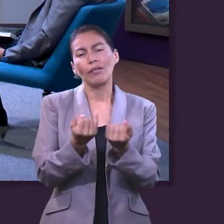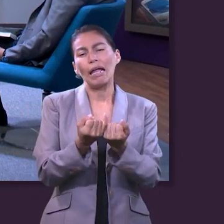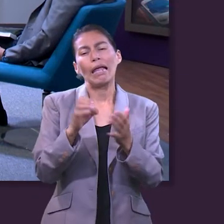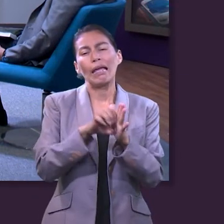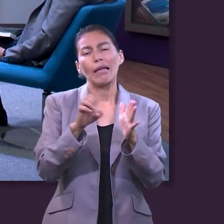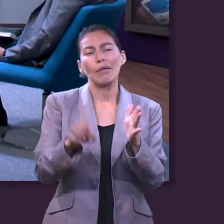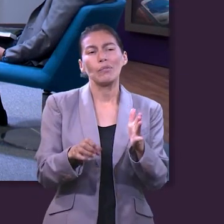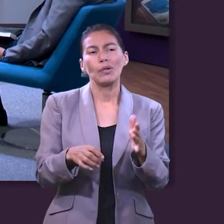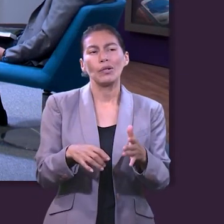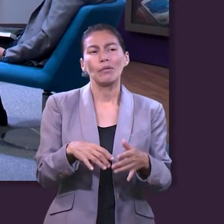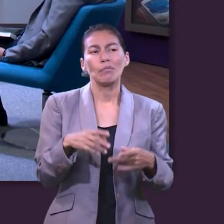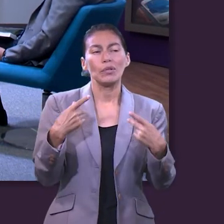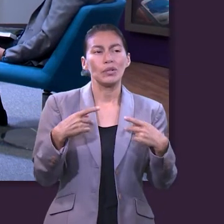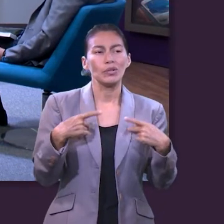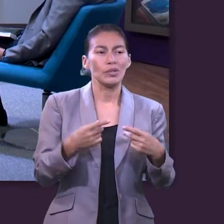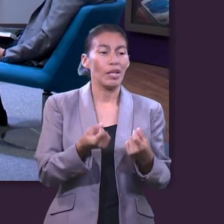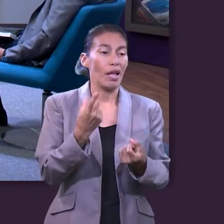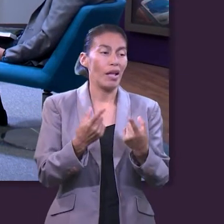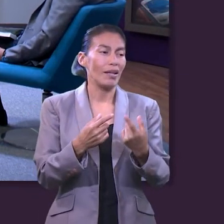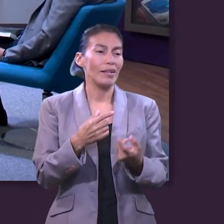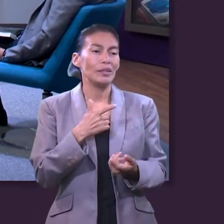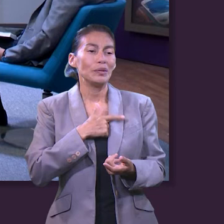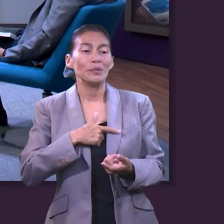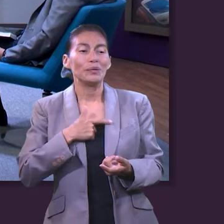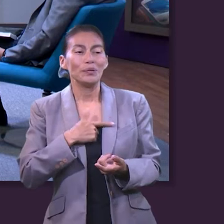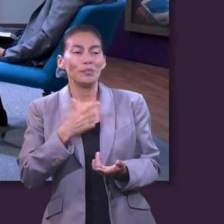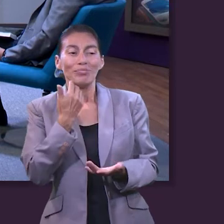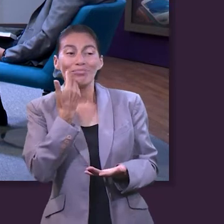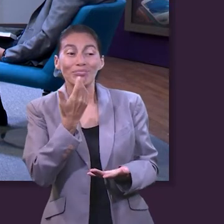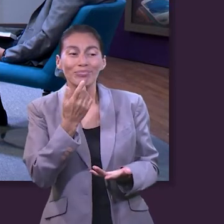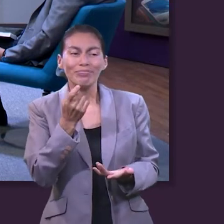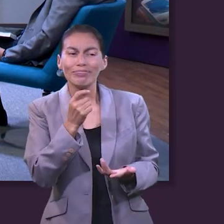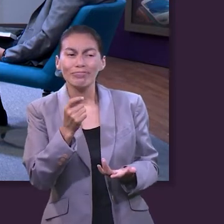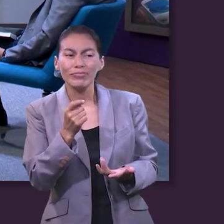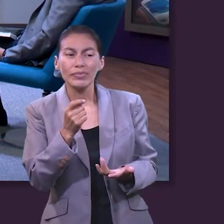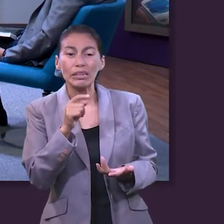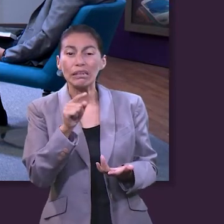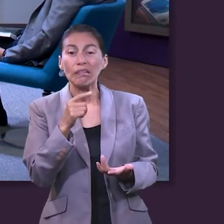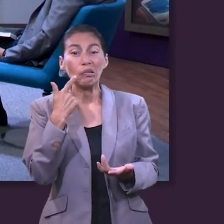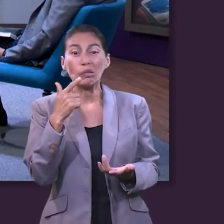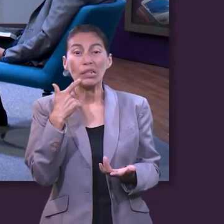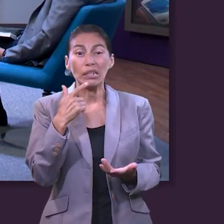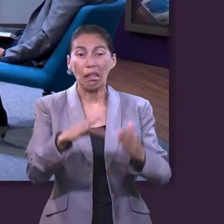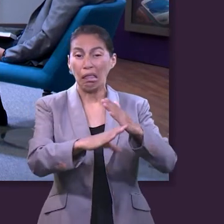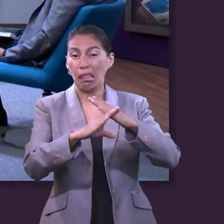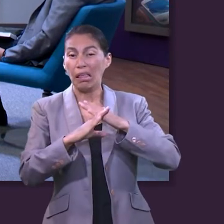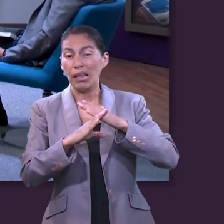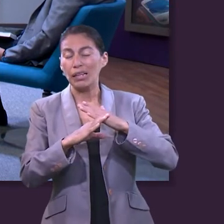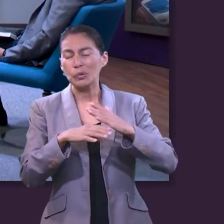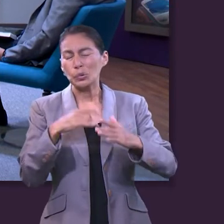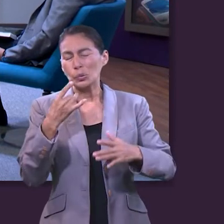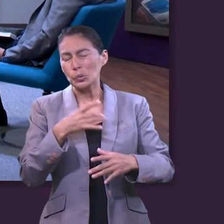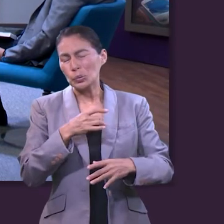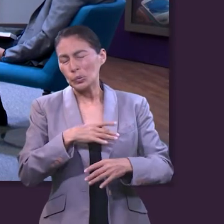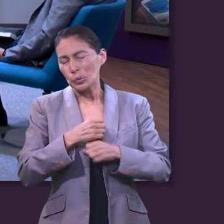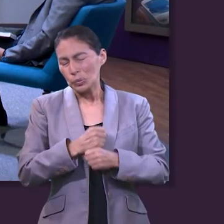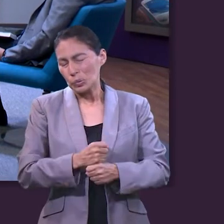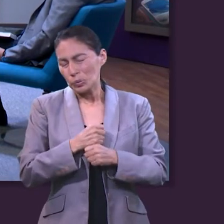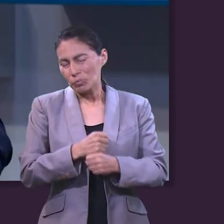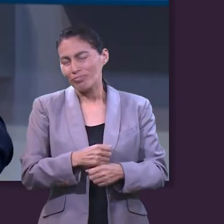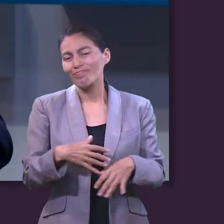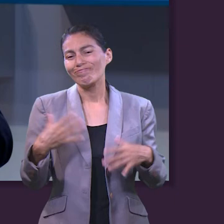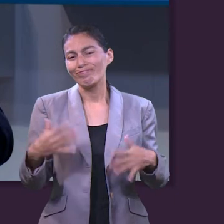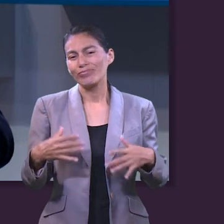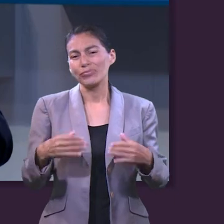Cuando tú tienes aspiraciones de entablar una relación con una persona y no funciona igual para esa otra persona, el rechazo es doloroso. Y fue